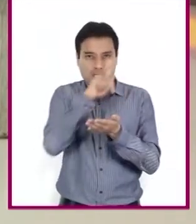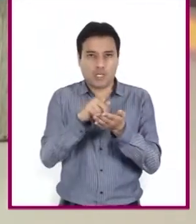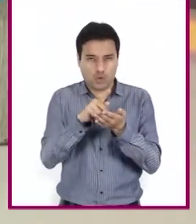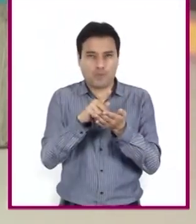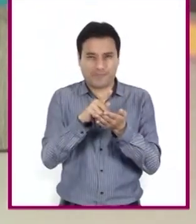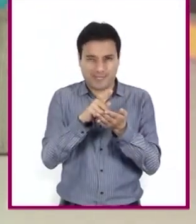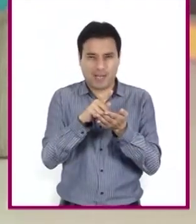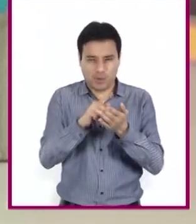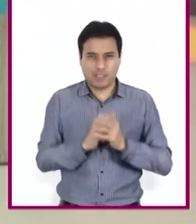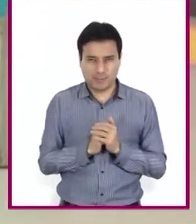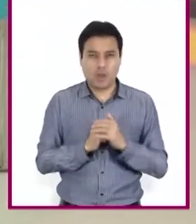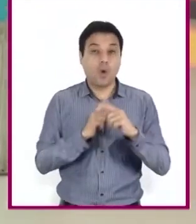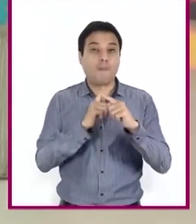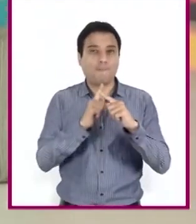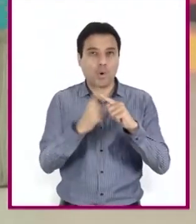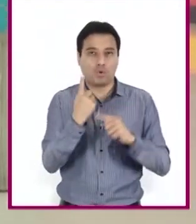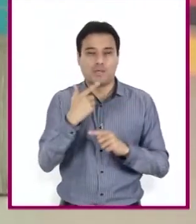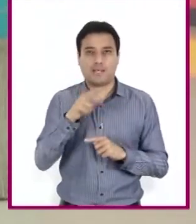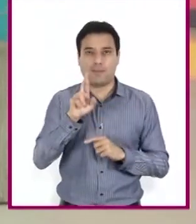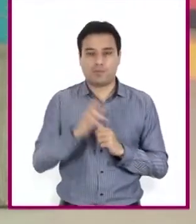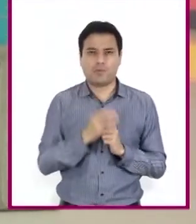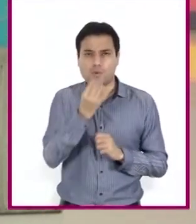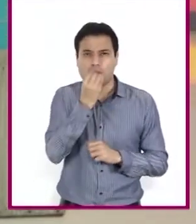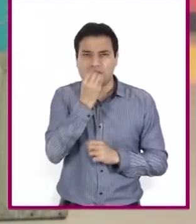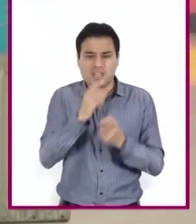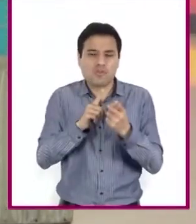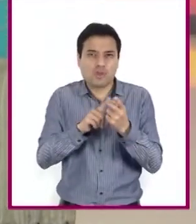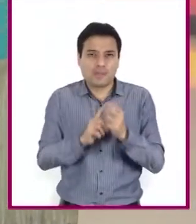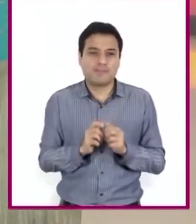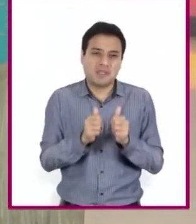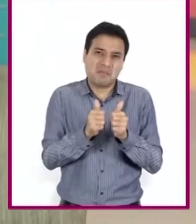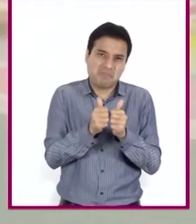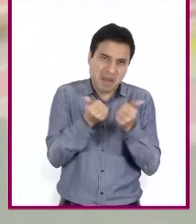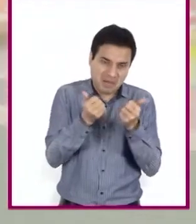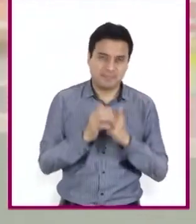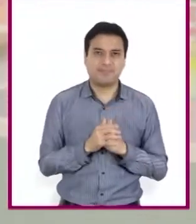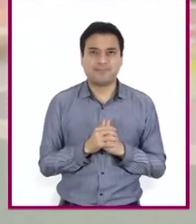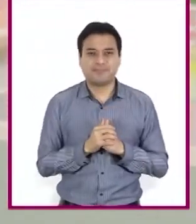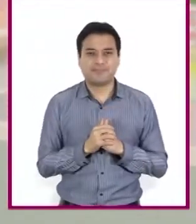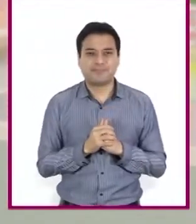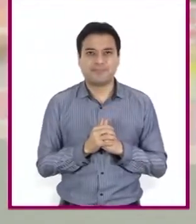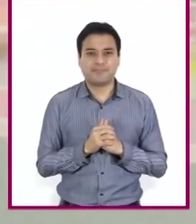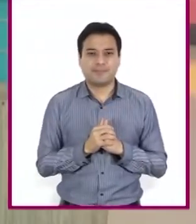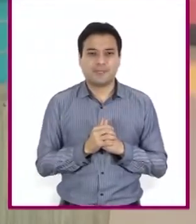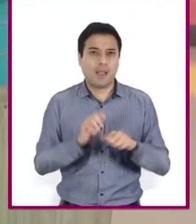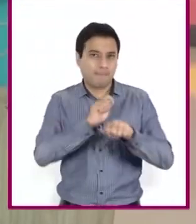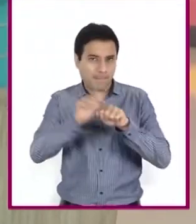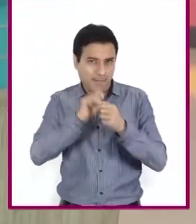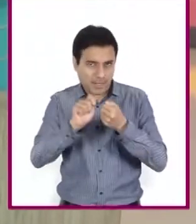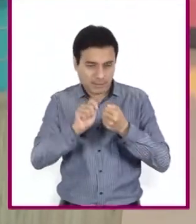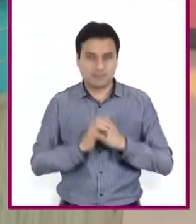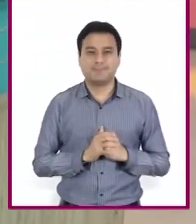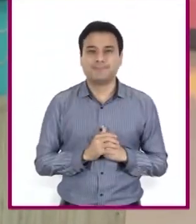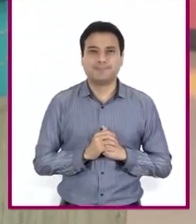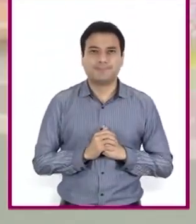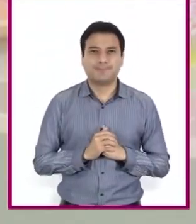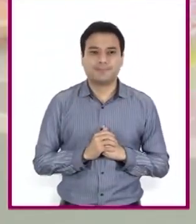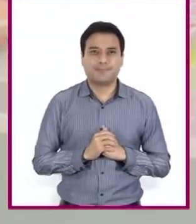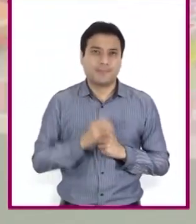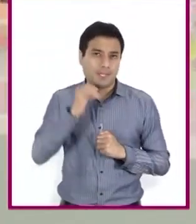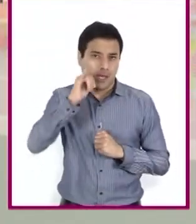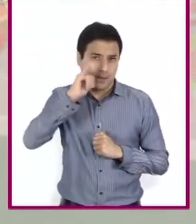y se encuentran en alimentos como el pan, las papas, la